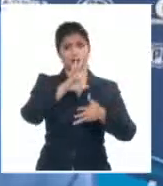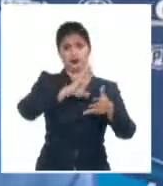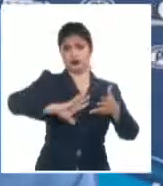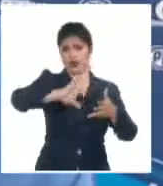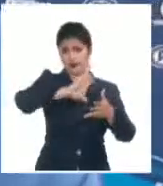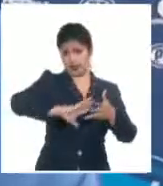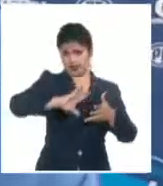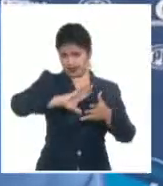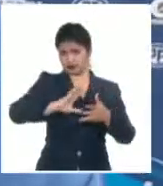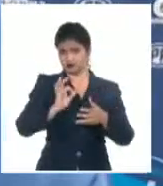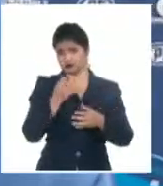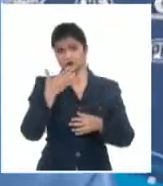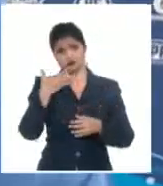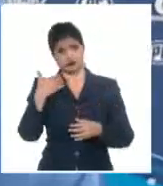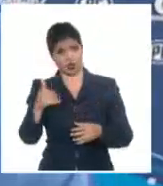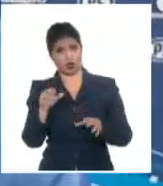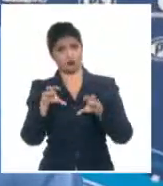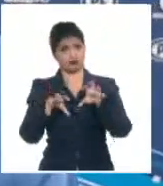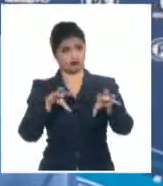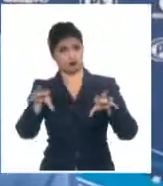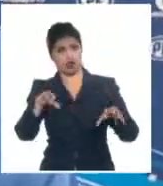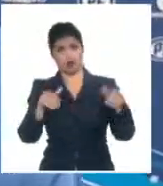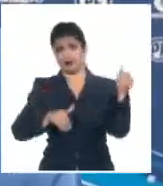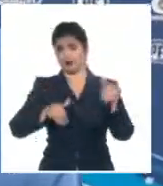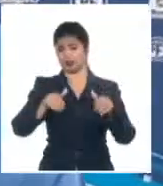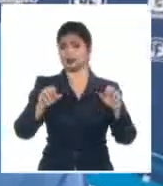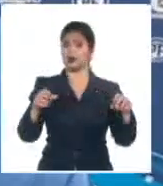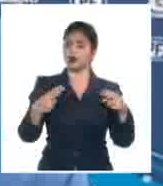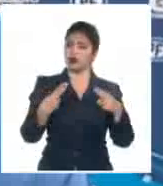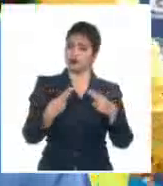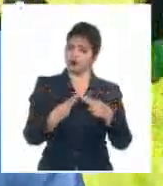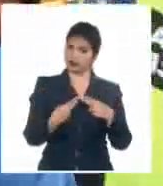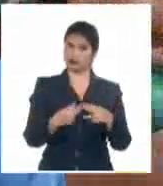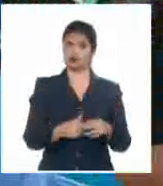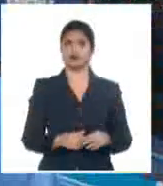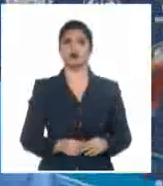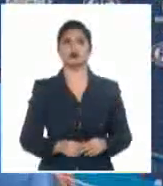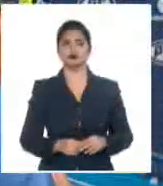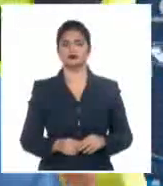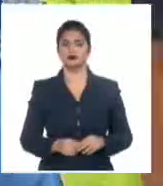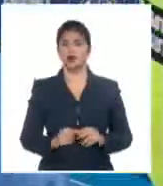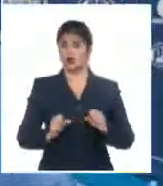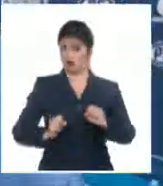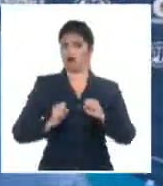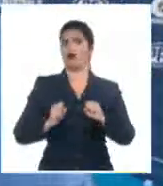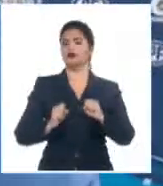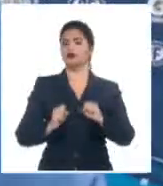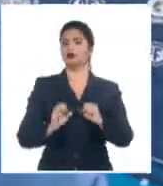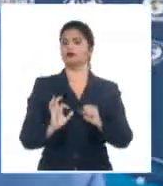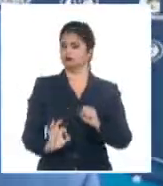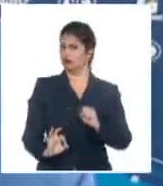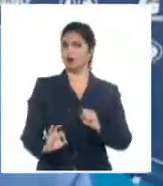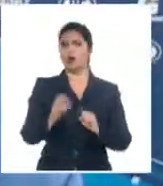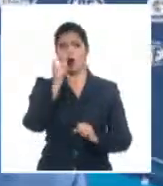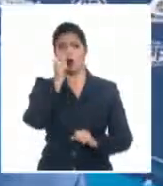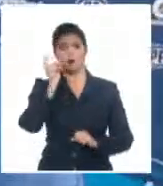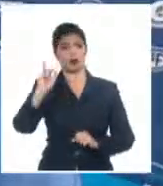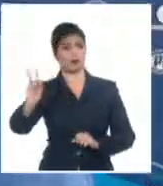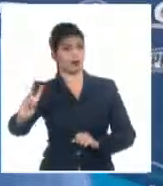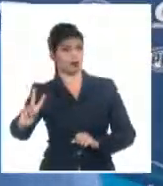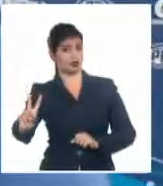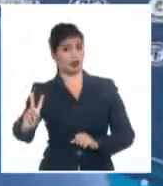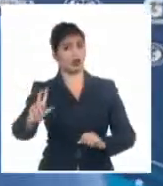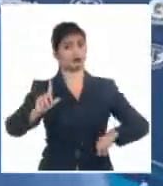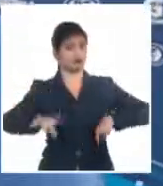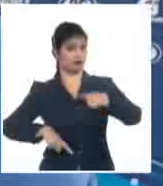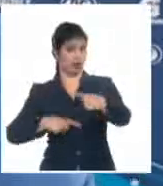nivel ubicado en el ranking y en la competencia, y se volvió muy fuerte hasta ver que un venezolano desplazó al otro en el